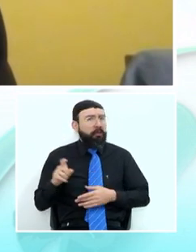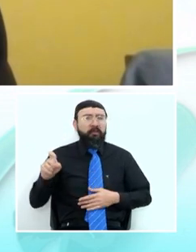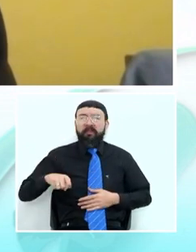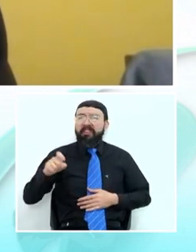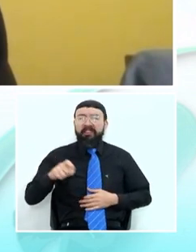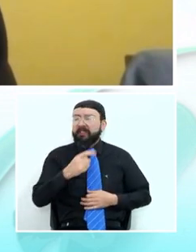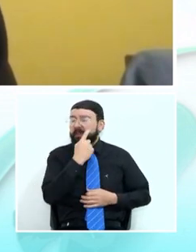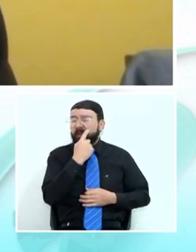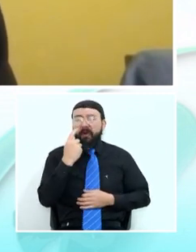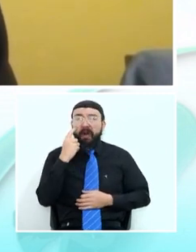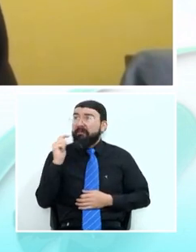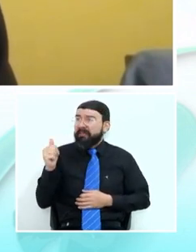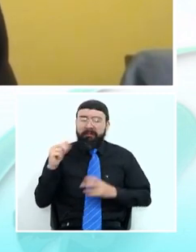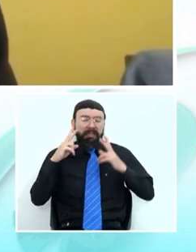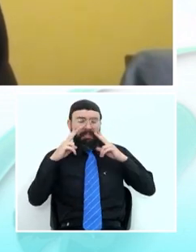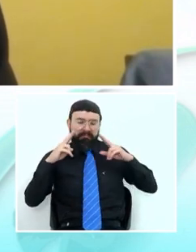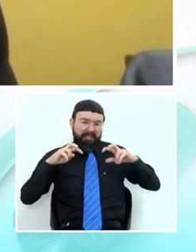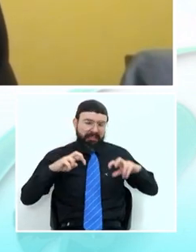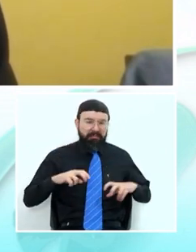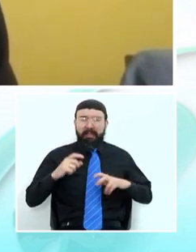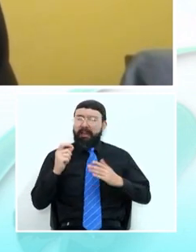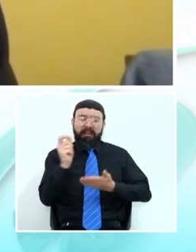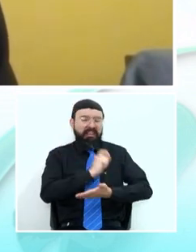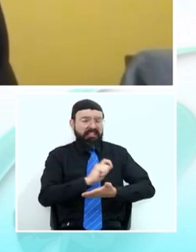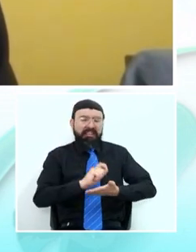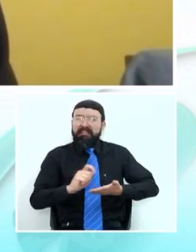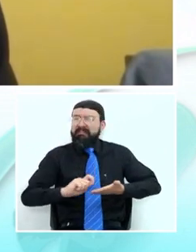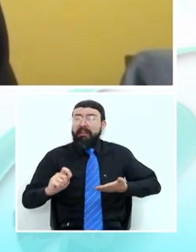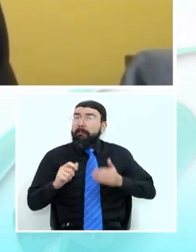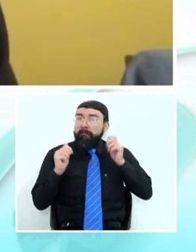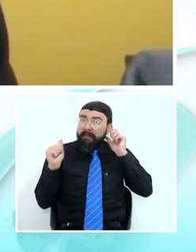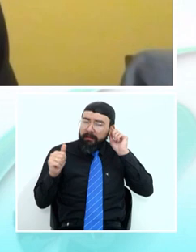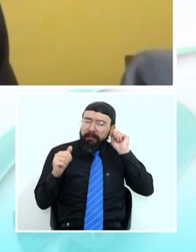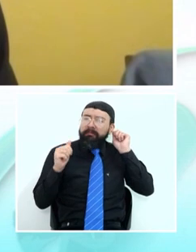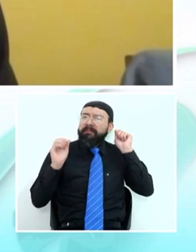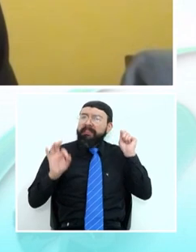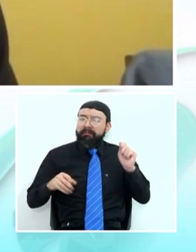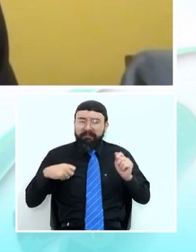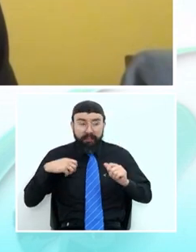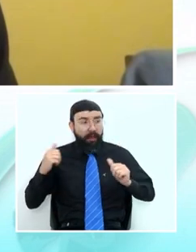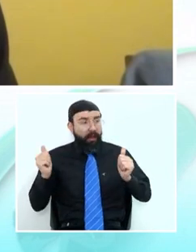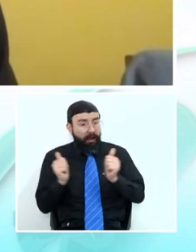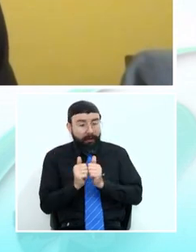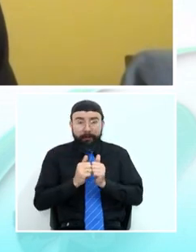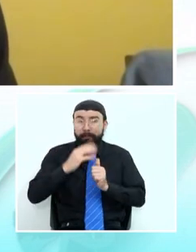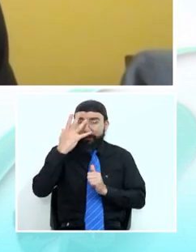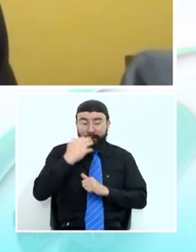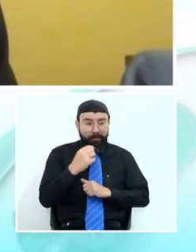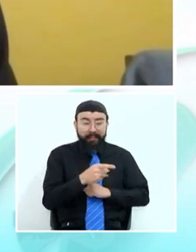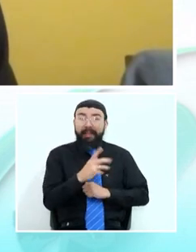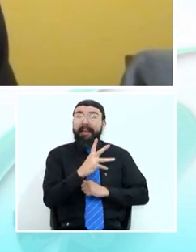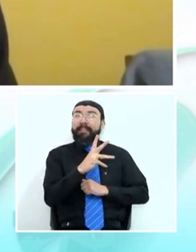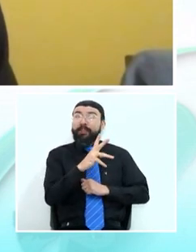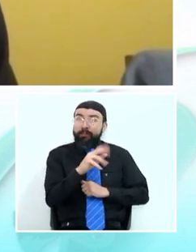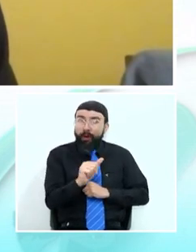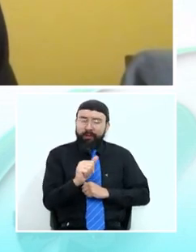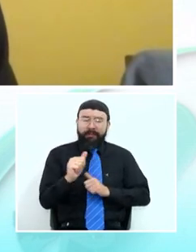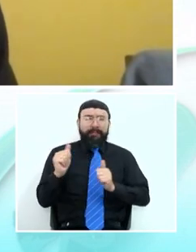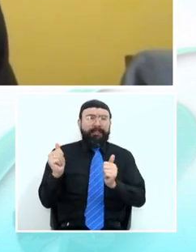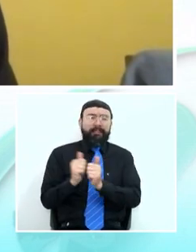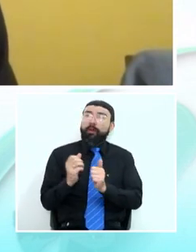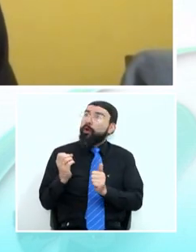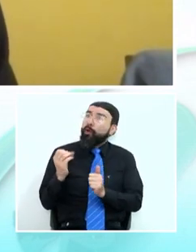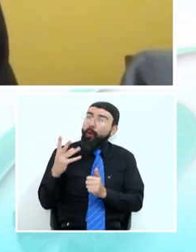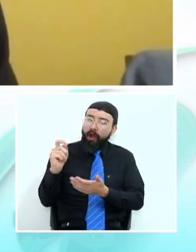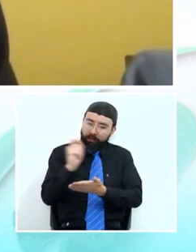para investigar, para escribir libros. Ha tenido siempre ese acompañamiento tan lindo de su esposa. ¿Y cuántos libros